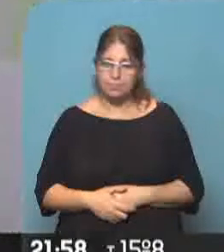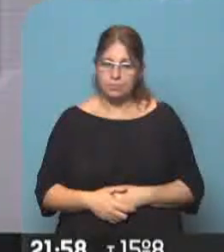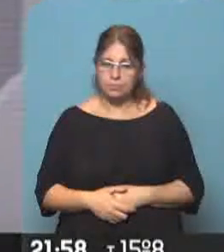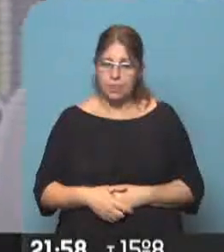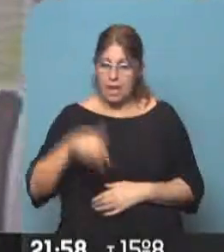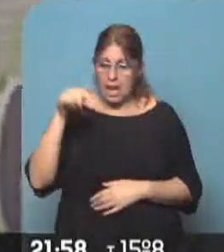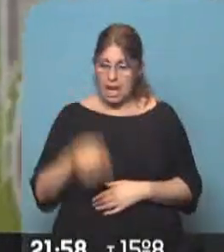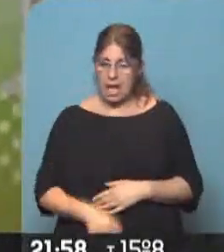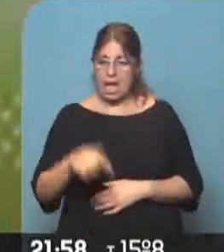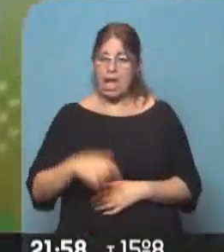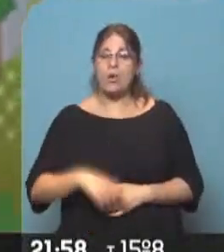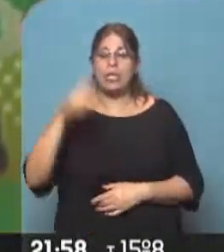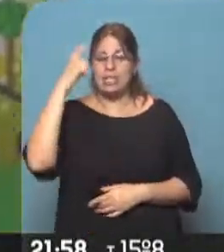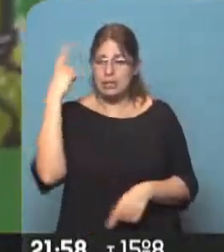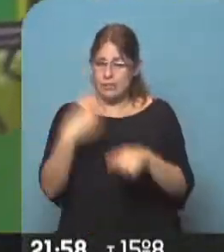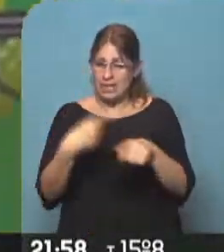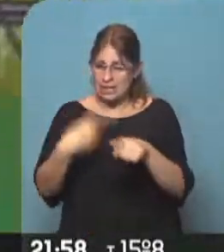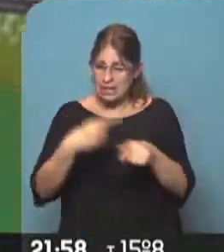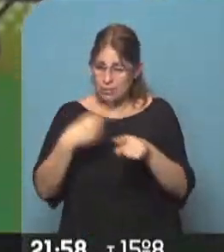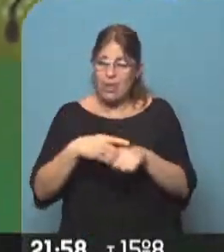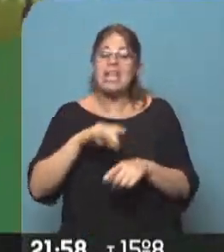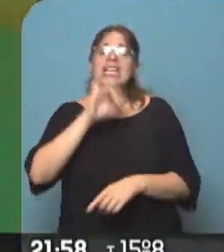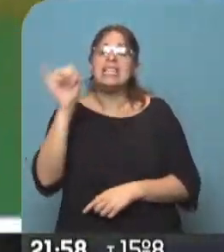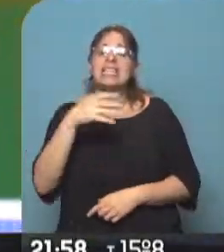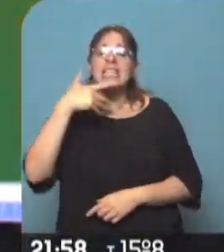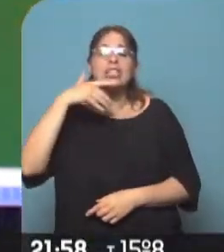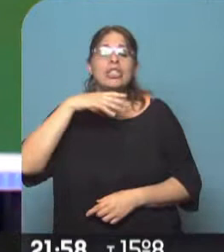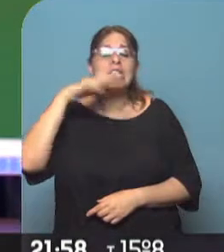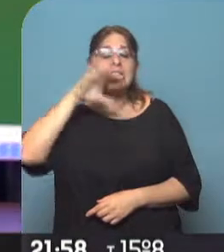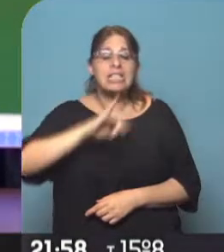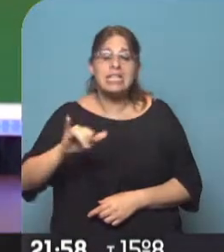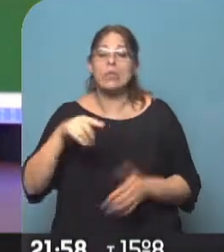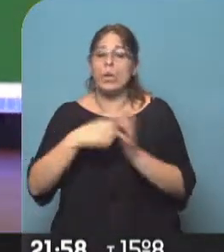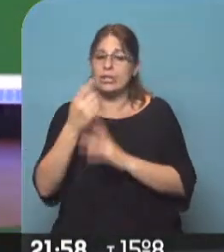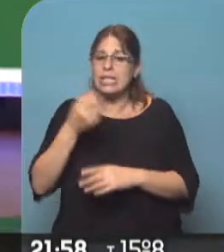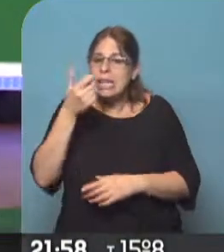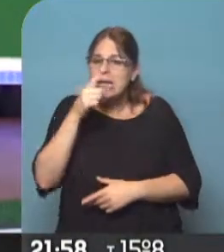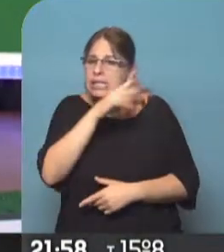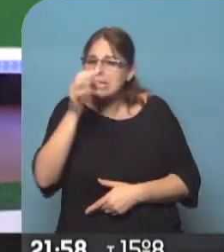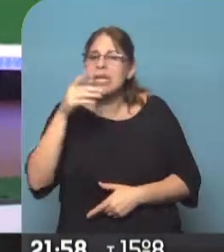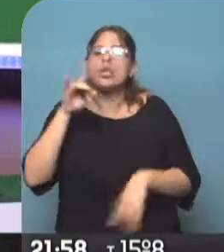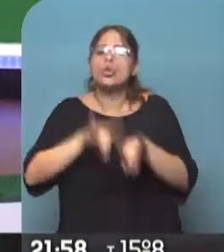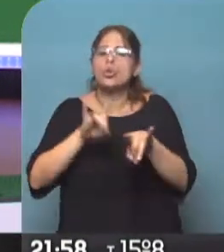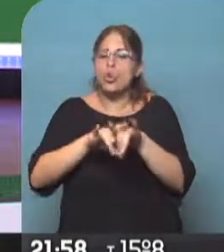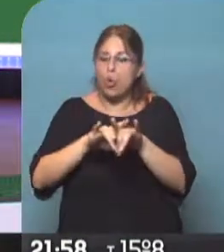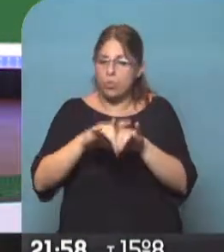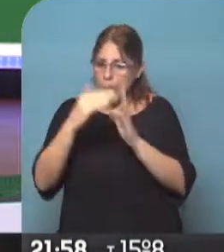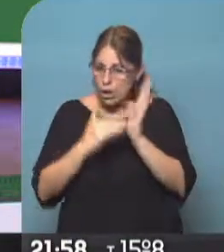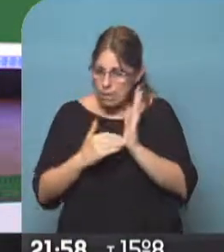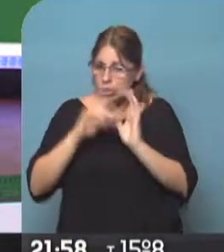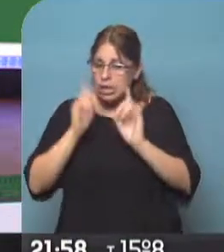Se está desarrollando la 10ª edición del Festival Internacional de Jazz de Buenos Aires, con casi un centenar de conciertos programados, además con la visita